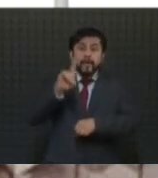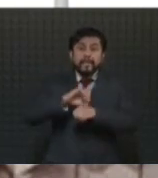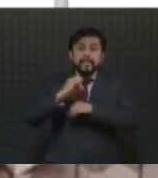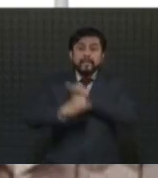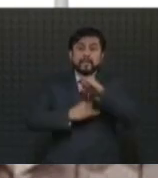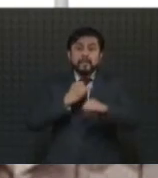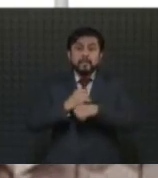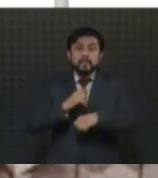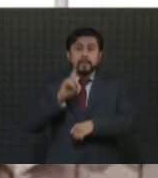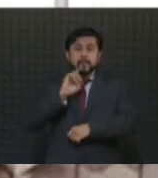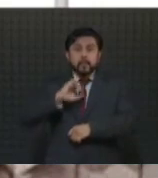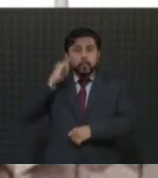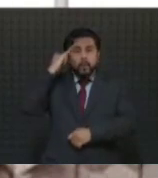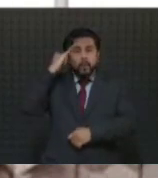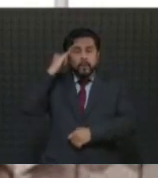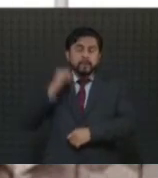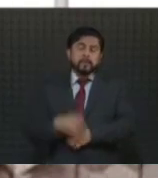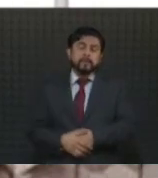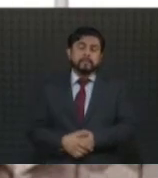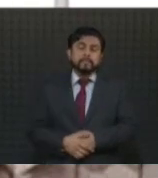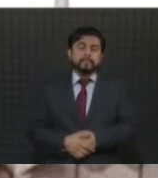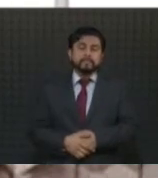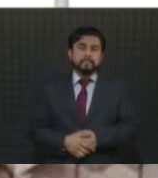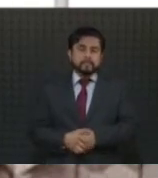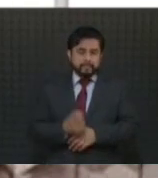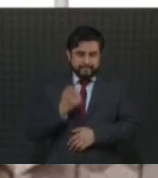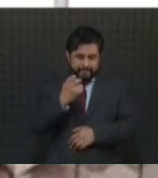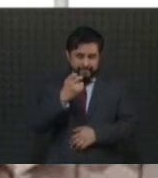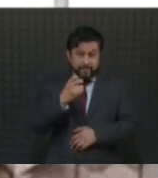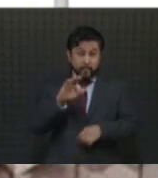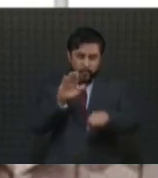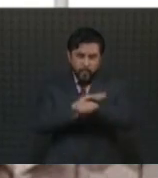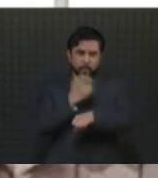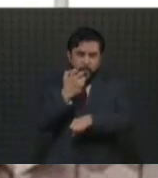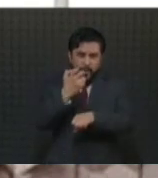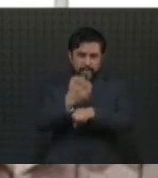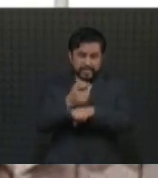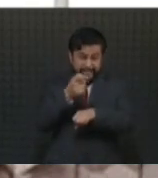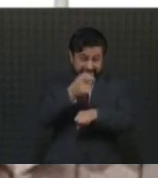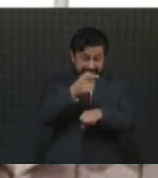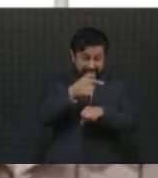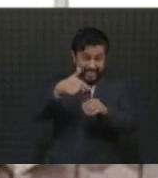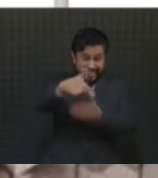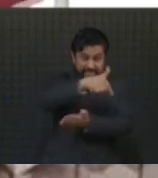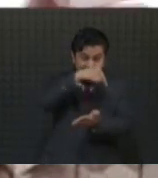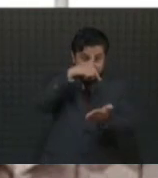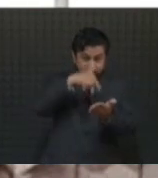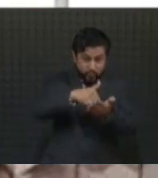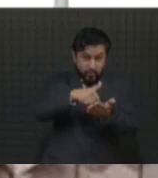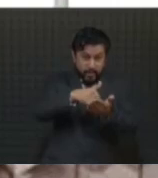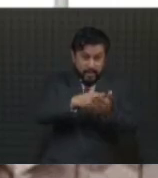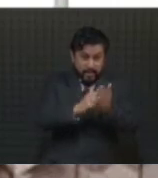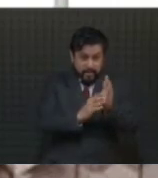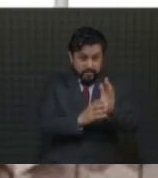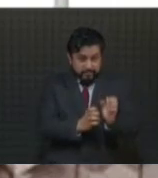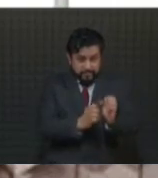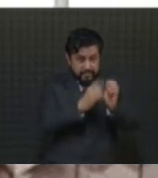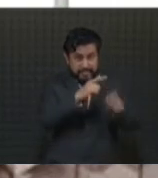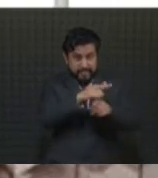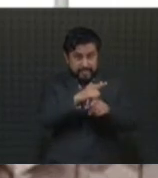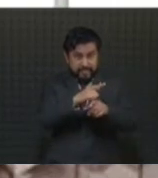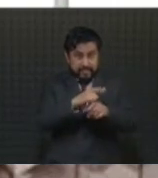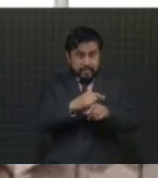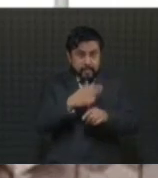Internacional de la Mujer Indígena. Así que ahí donde está la estatua de Colón, se va a mover a un